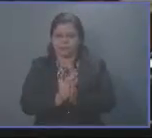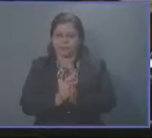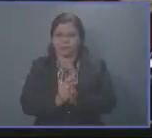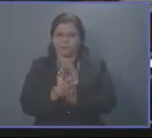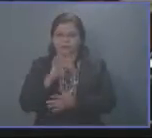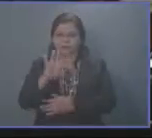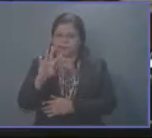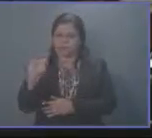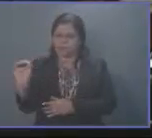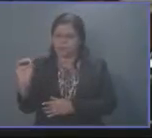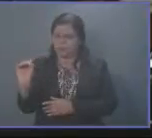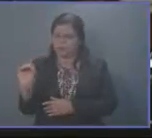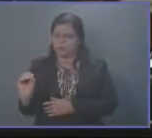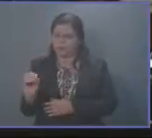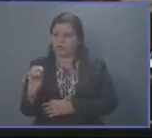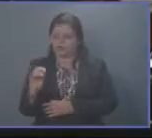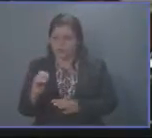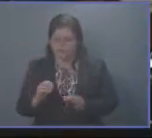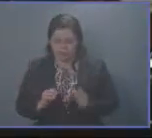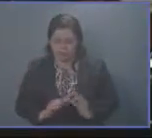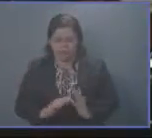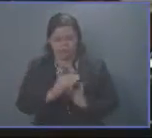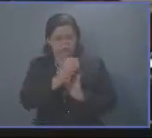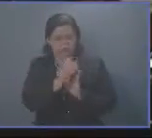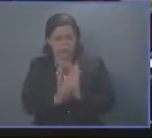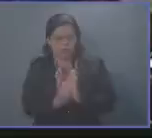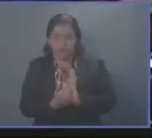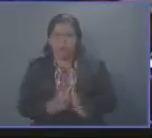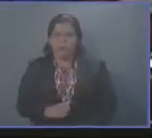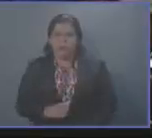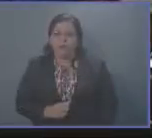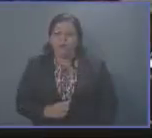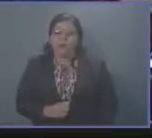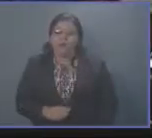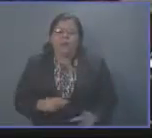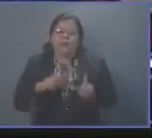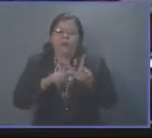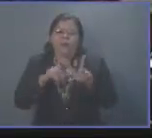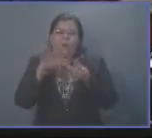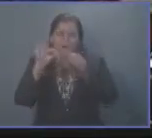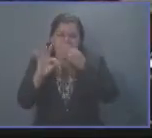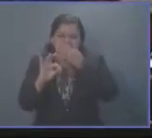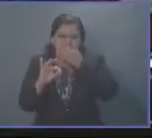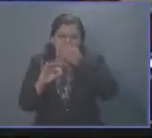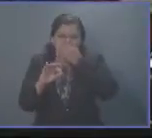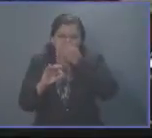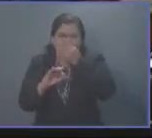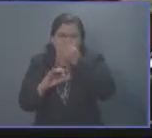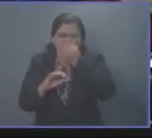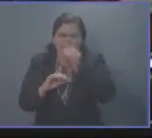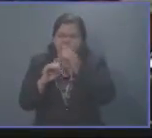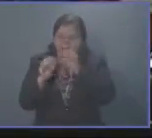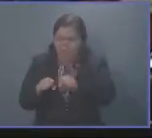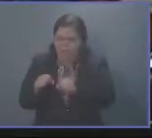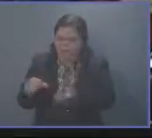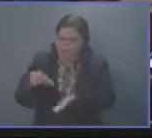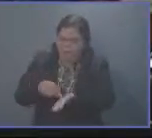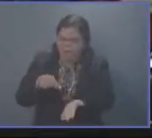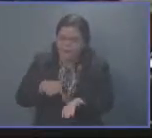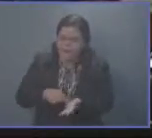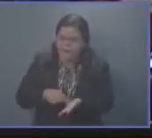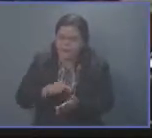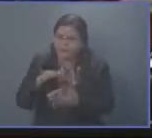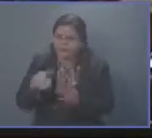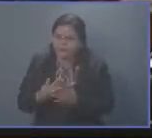al artículo 40 de la siguiente manera. Literal F. Efectuar el cobro de parte